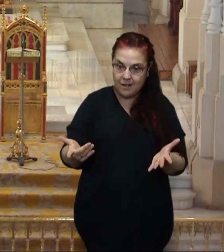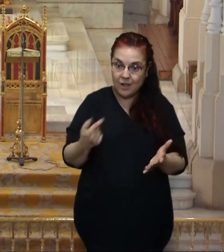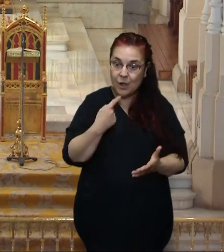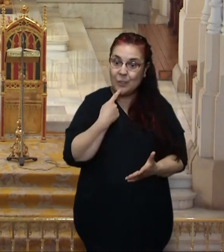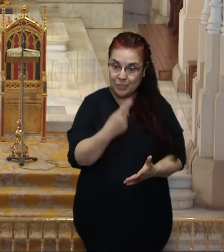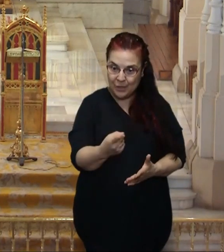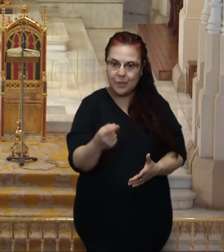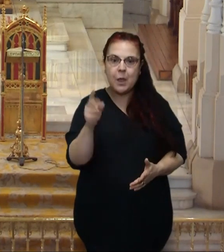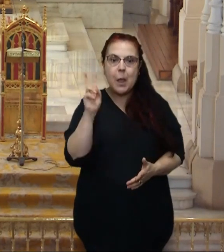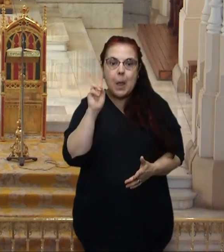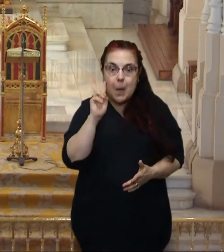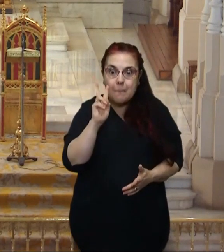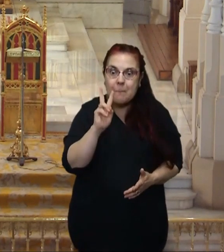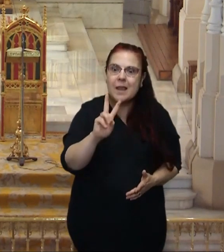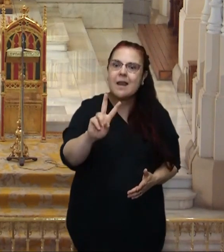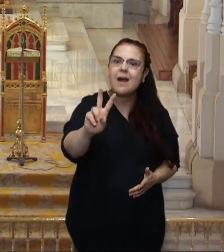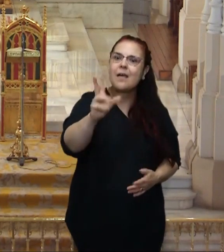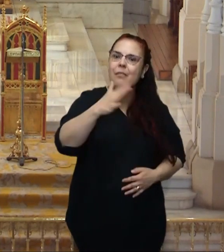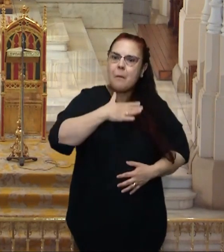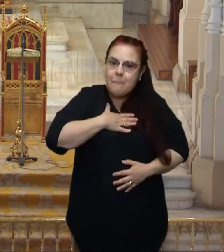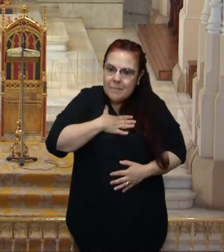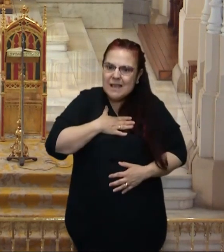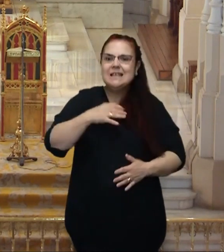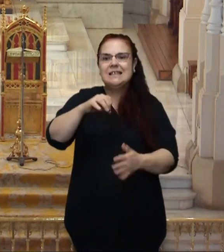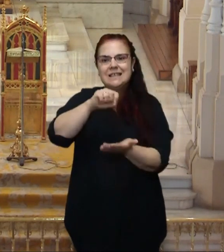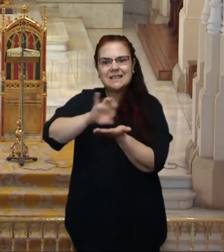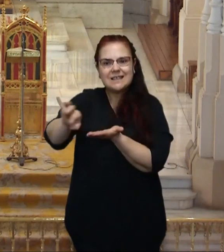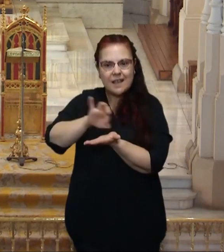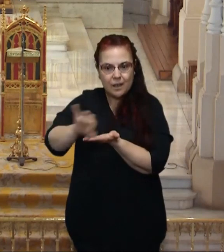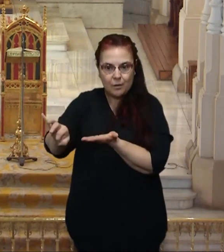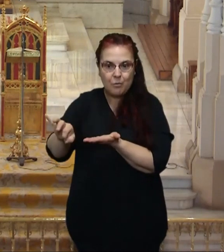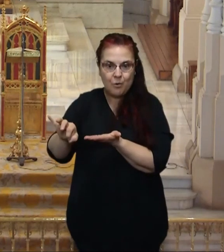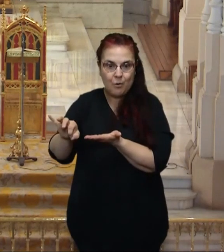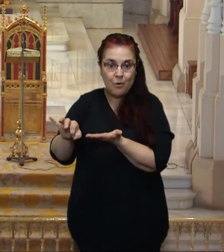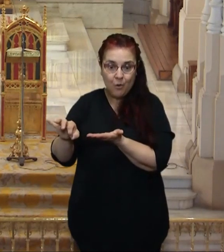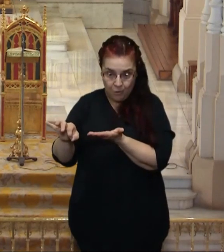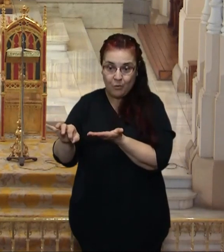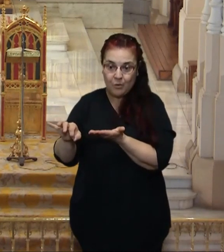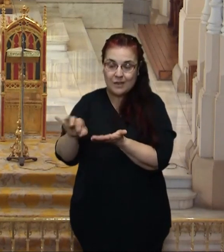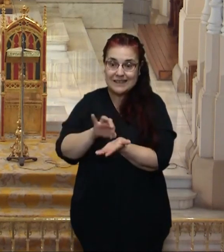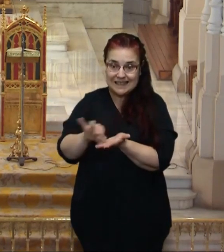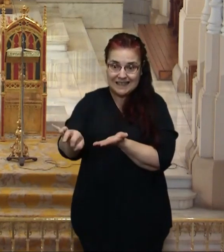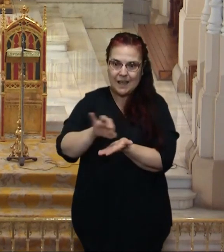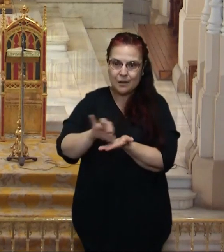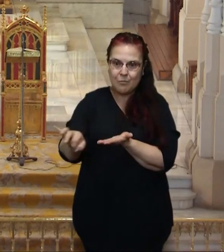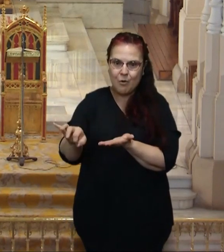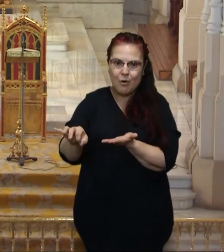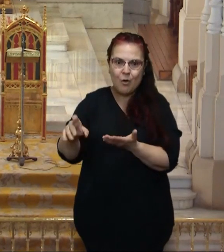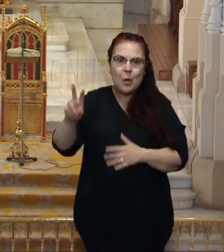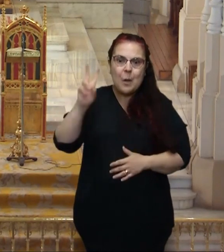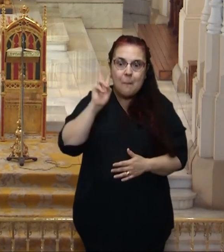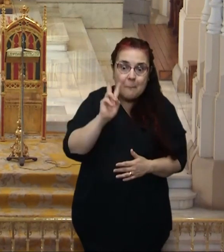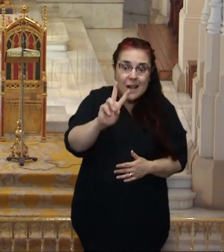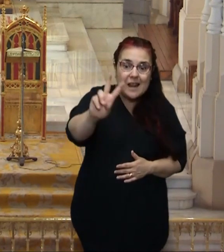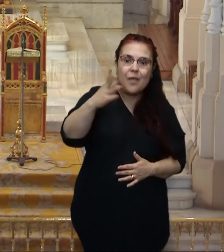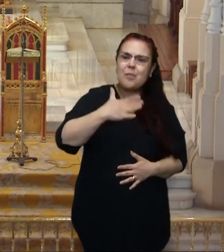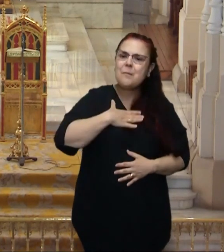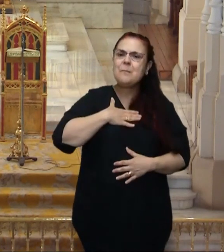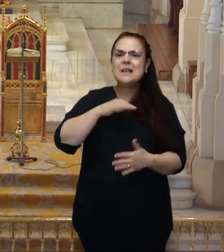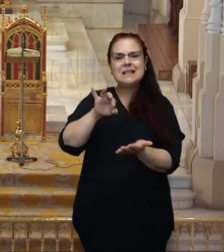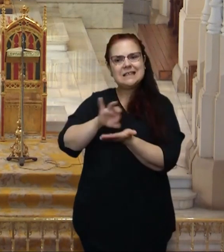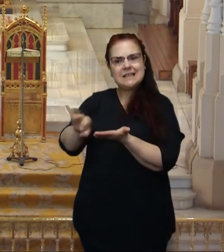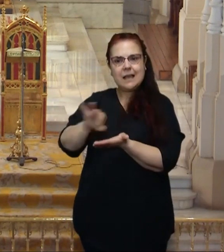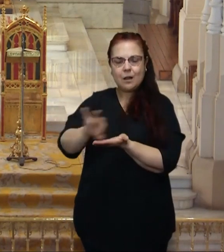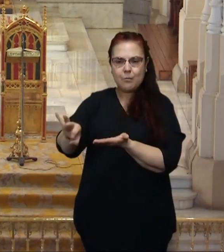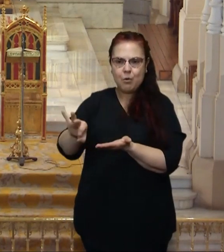mirad a mi siervo. Esa es la segunda palabra, siervo. Contemplad a este siervo.